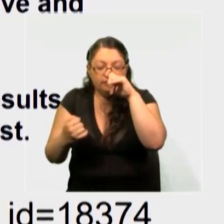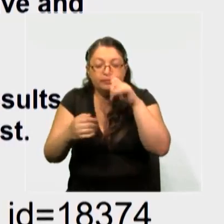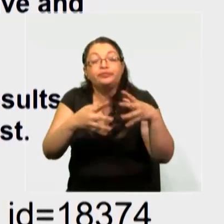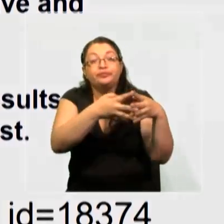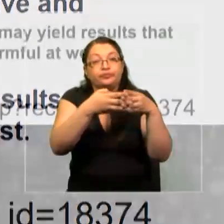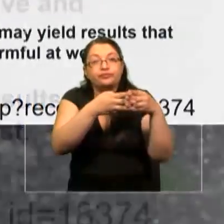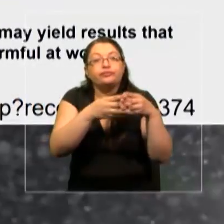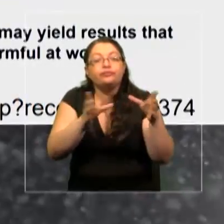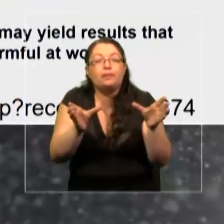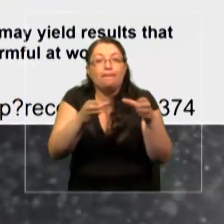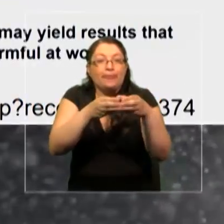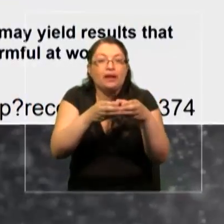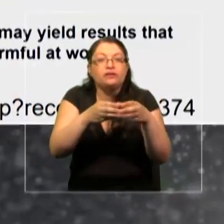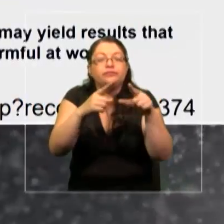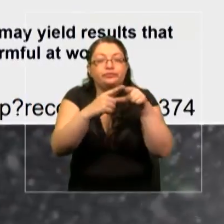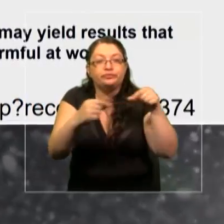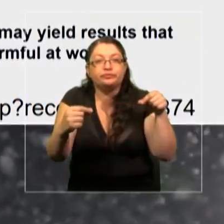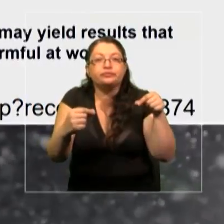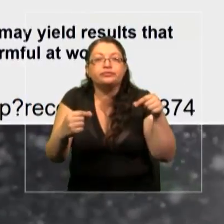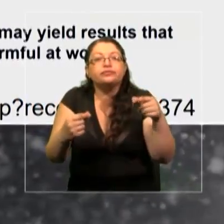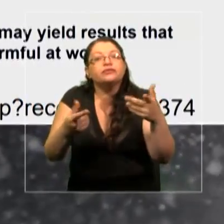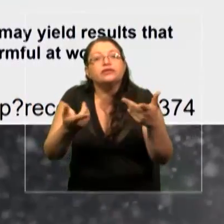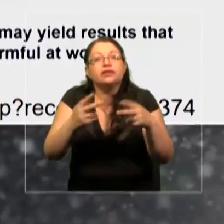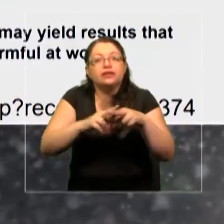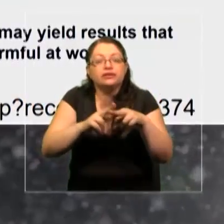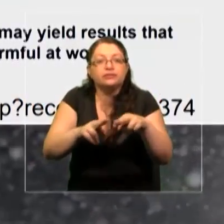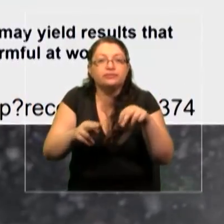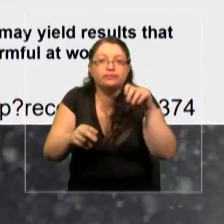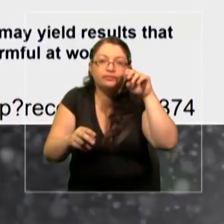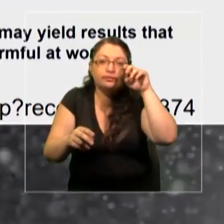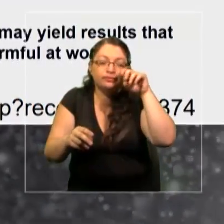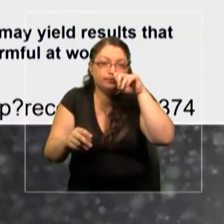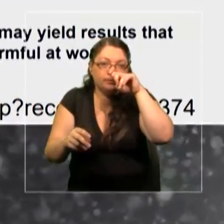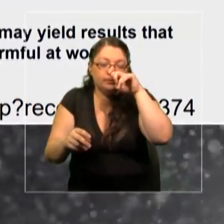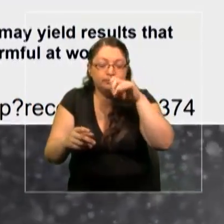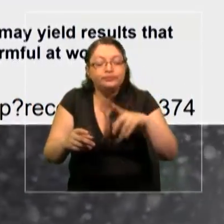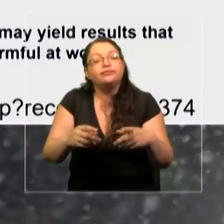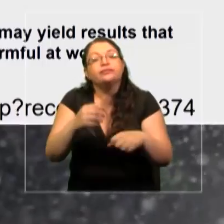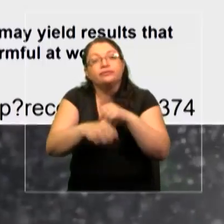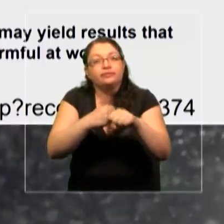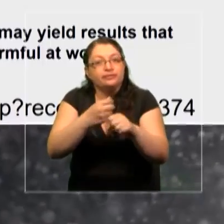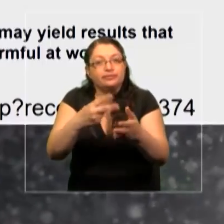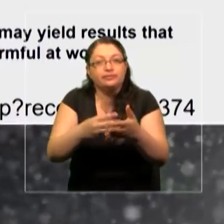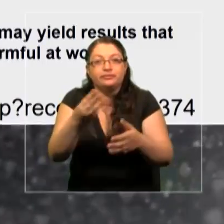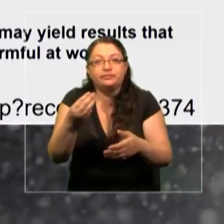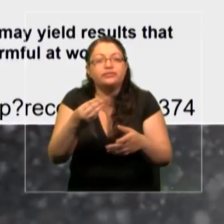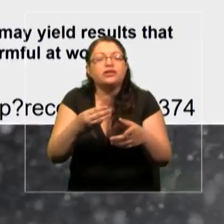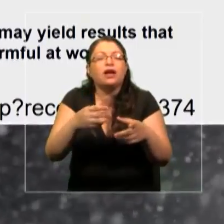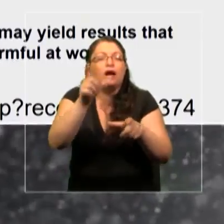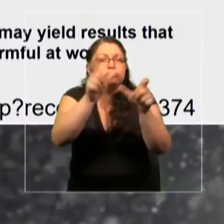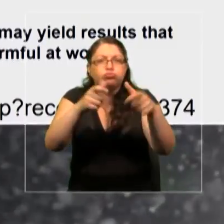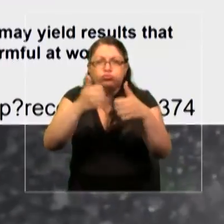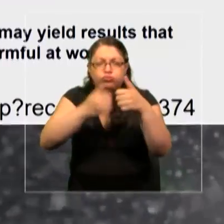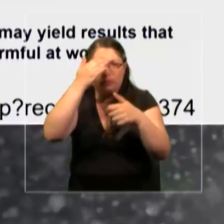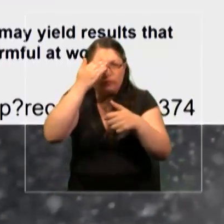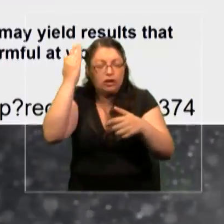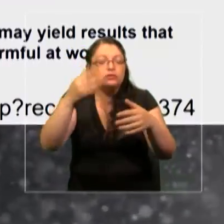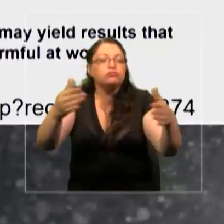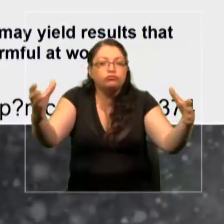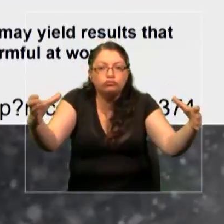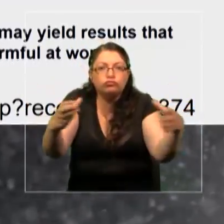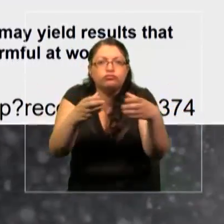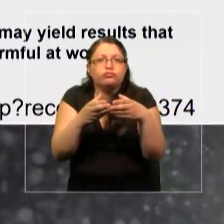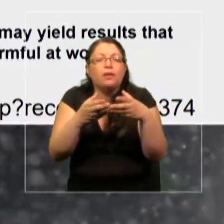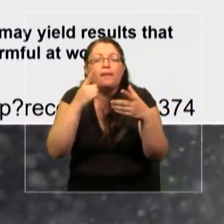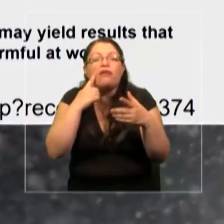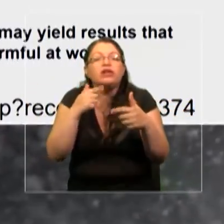Nacional, parte de la Academia Nacional de Ciencias, en el 2013, reunieron expertos para ver los desafíos de trabajar